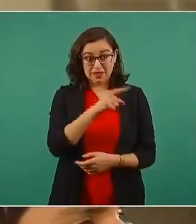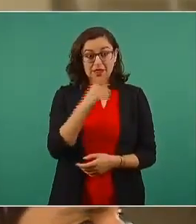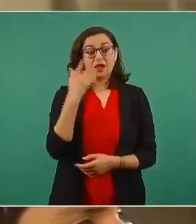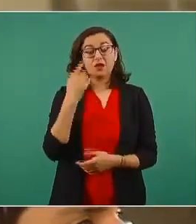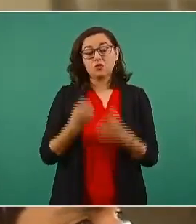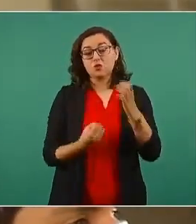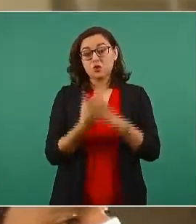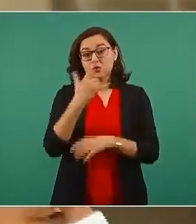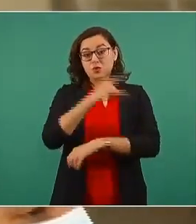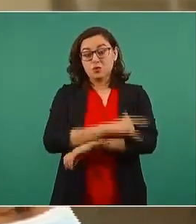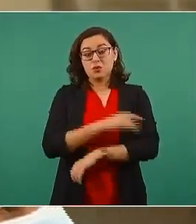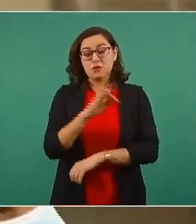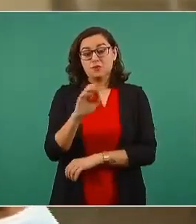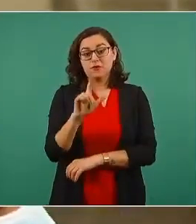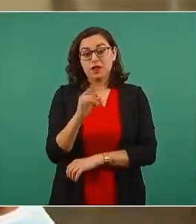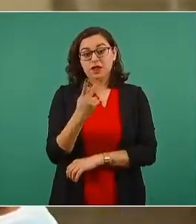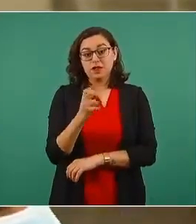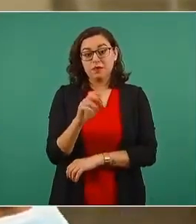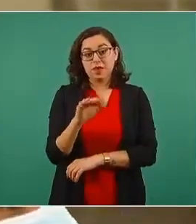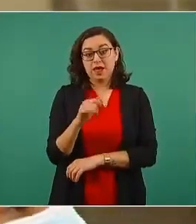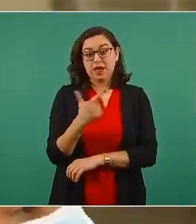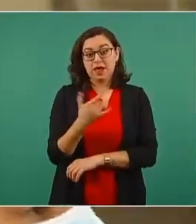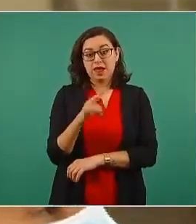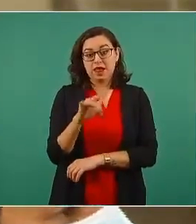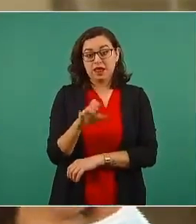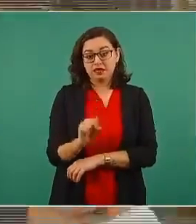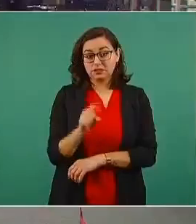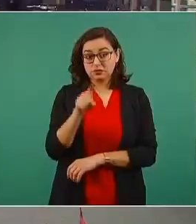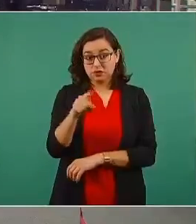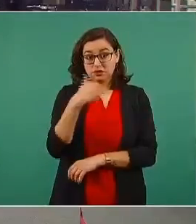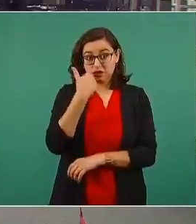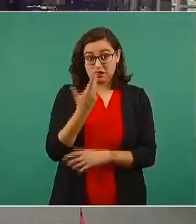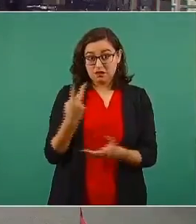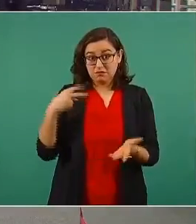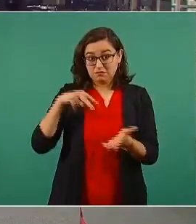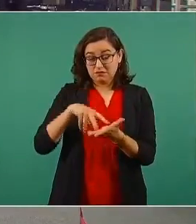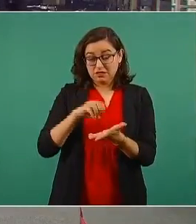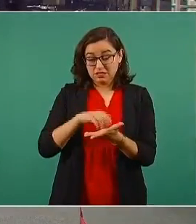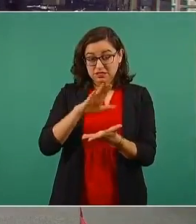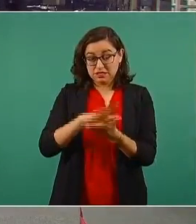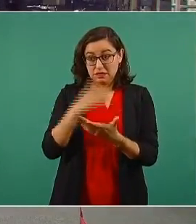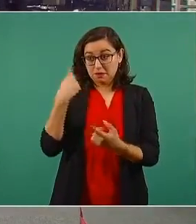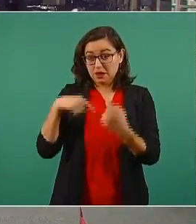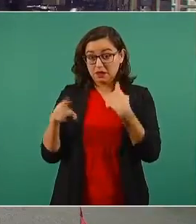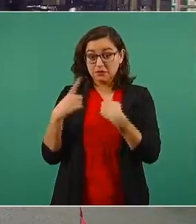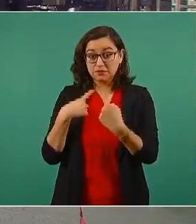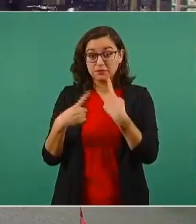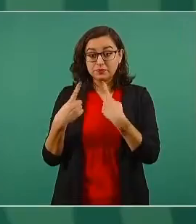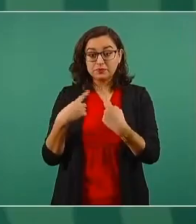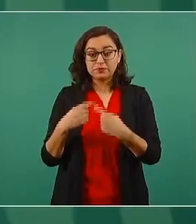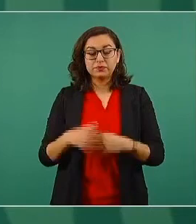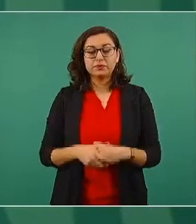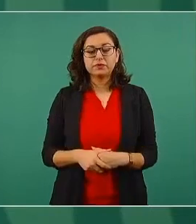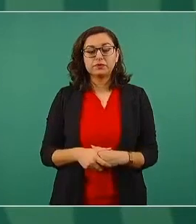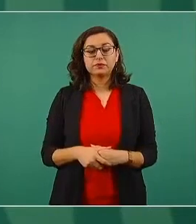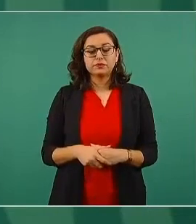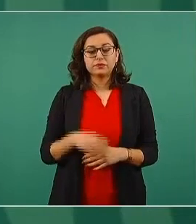si estaría dispuesto a una audiencia para discutir el tema con los trabajadores? Sí, es un asunto